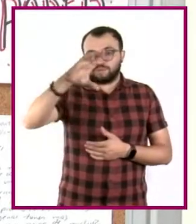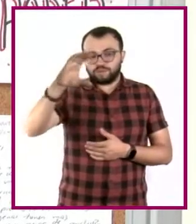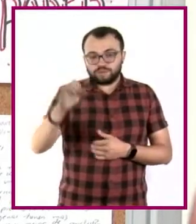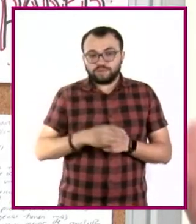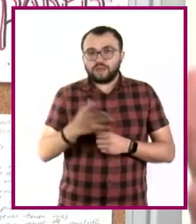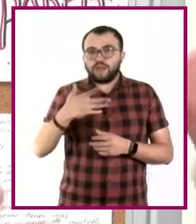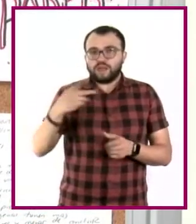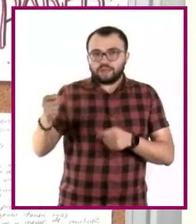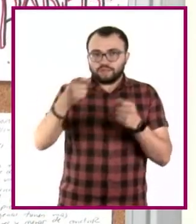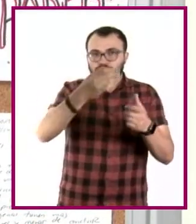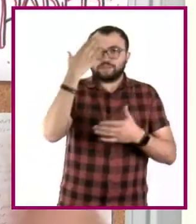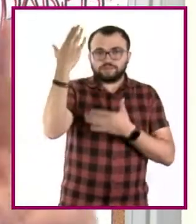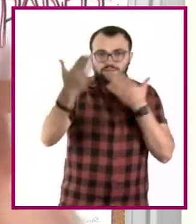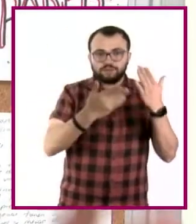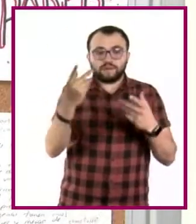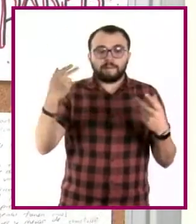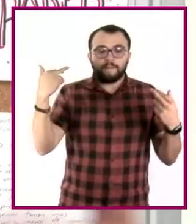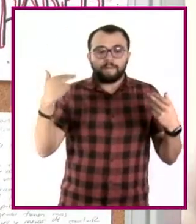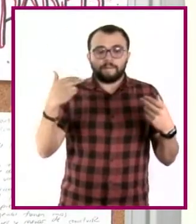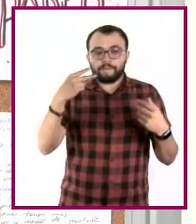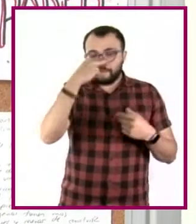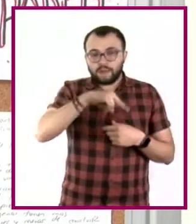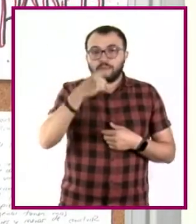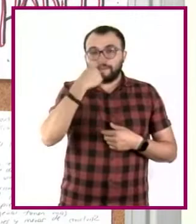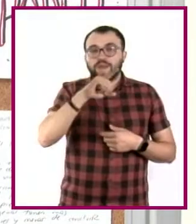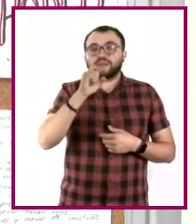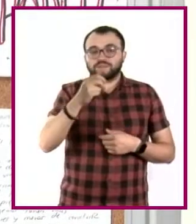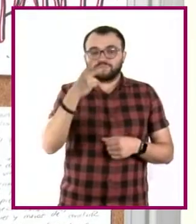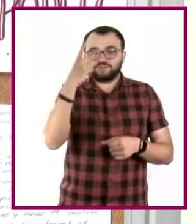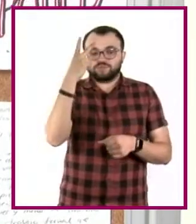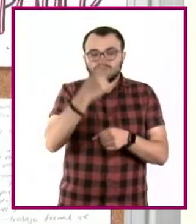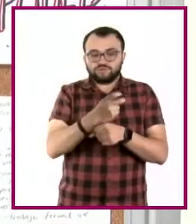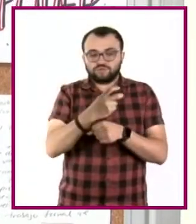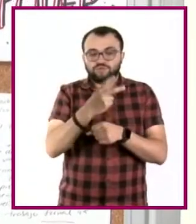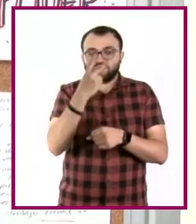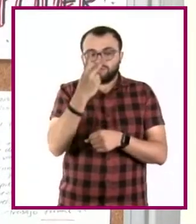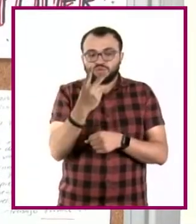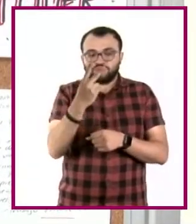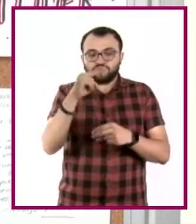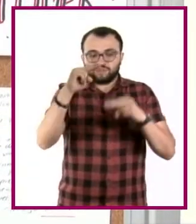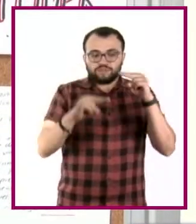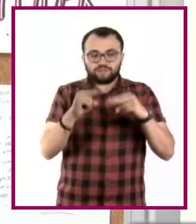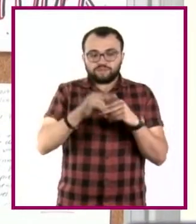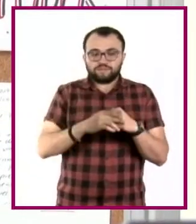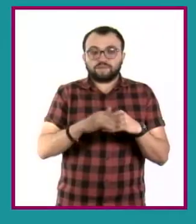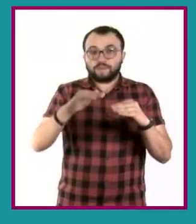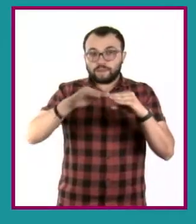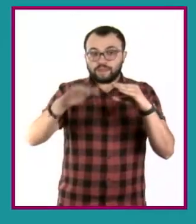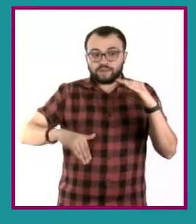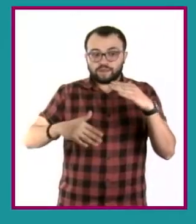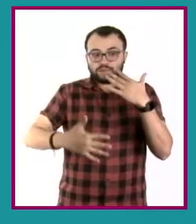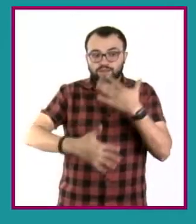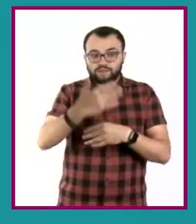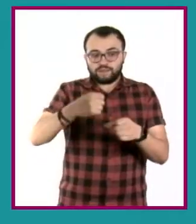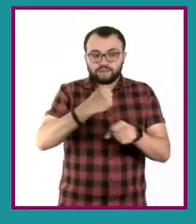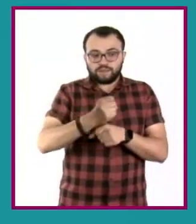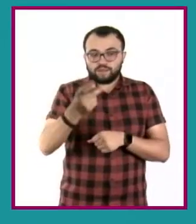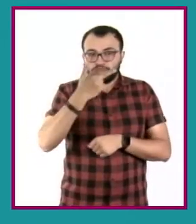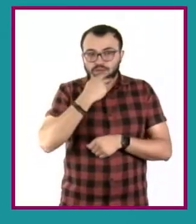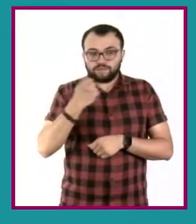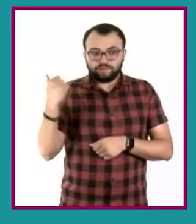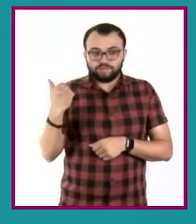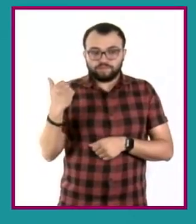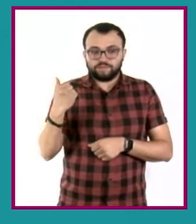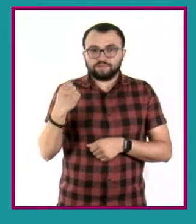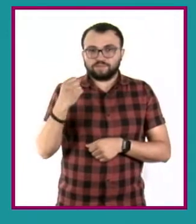estudiantes mexicanos para participar en los 2 niveles de la competencia. Mira, en la categoría de menores de 15 años, Daniel Alejandro Ochoa,